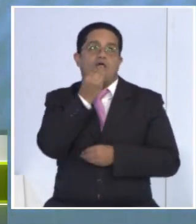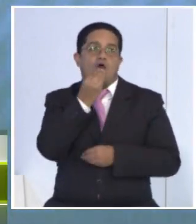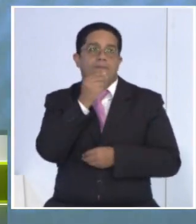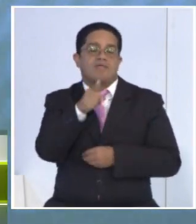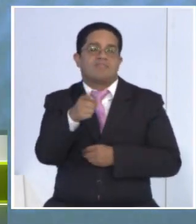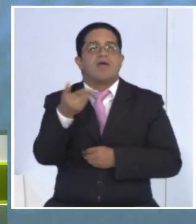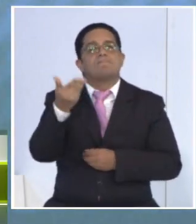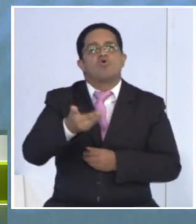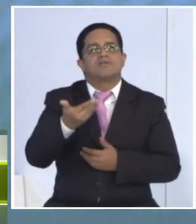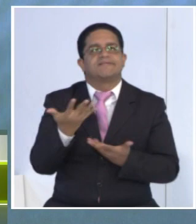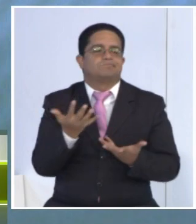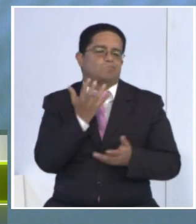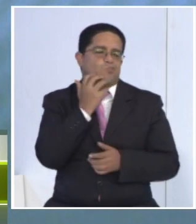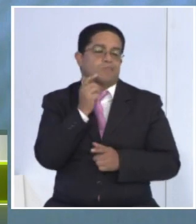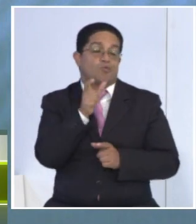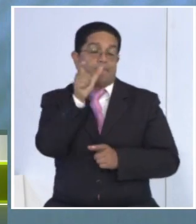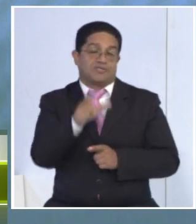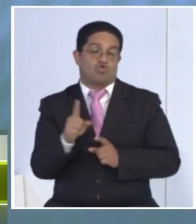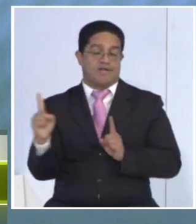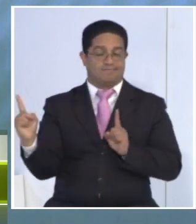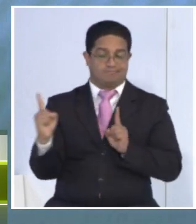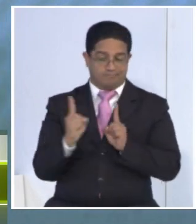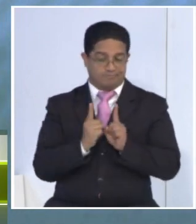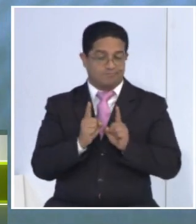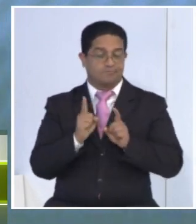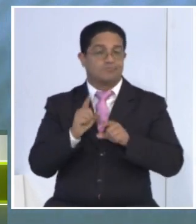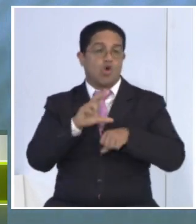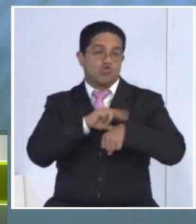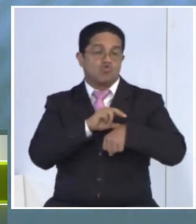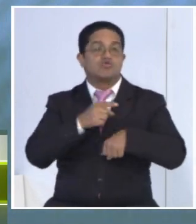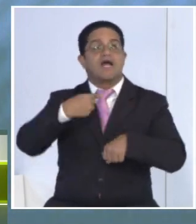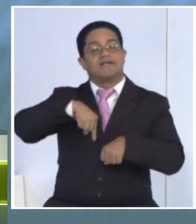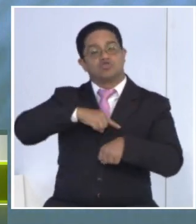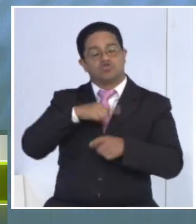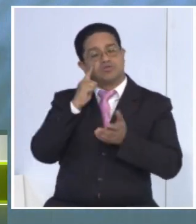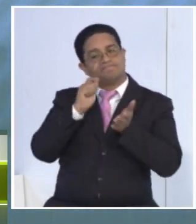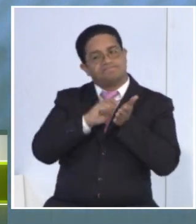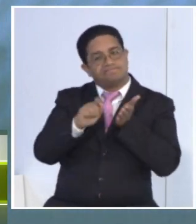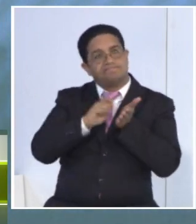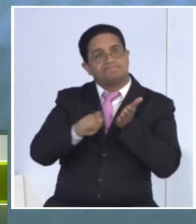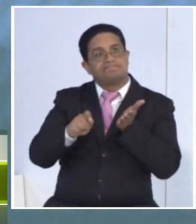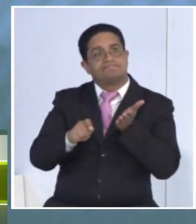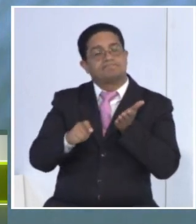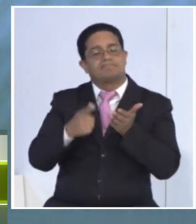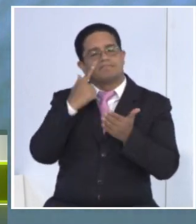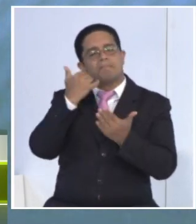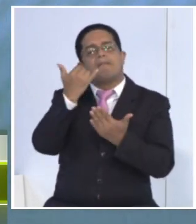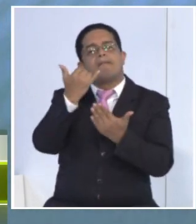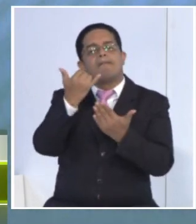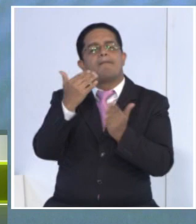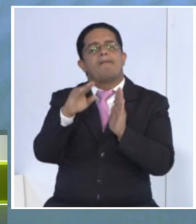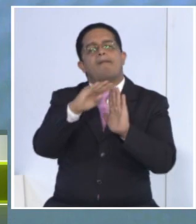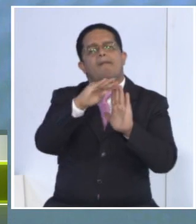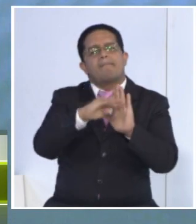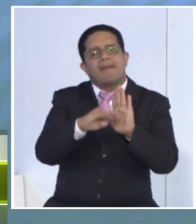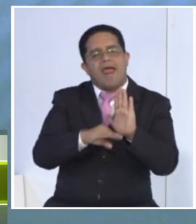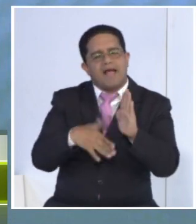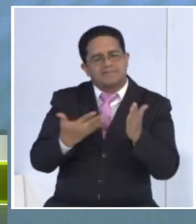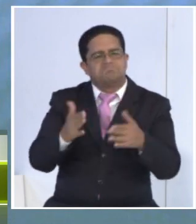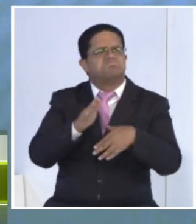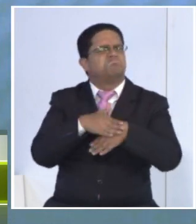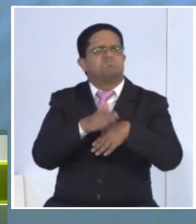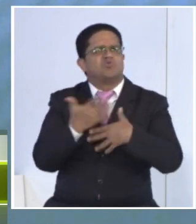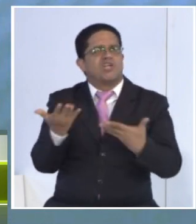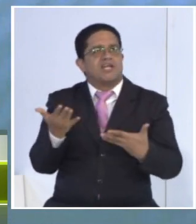importante. Generalmente cuando el paciente va a la consulta, nosotros le damos y dirigimos la acción a un plan nutricional. Porque con